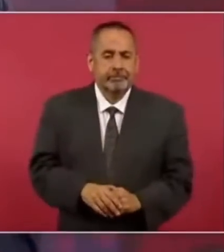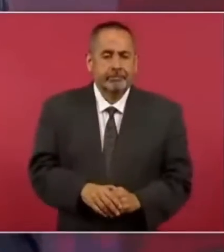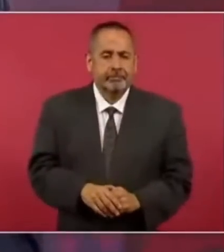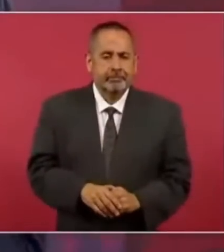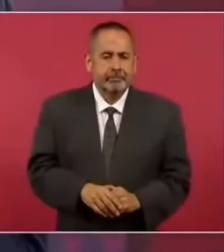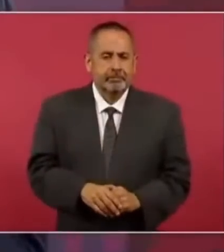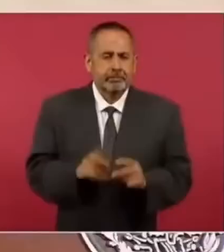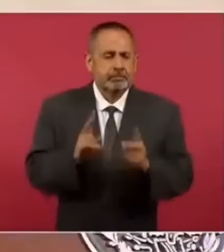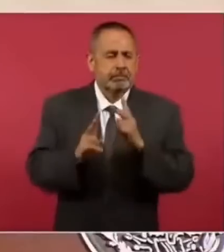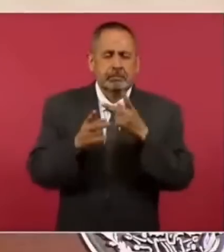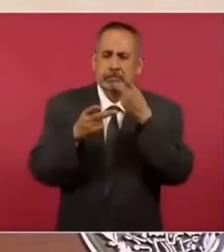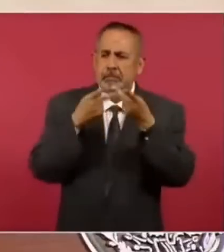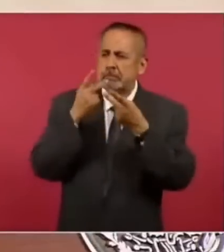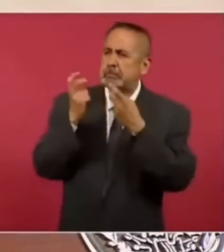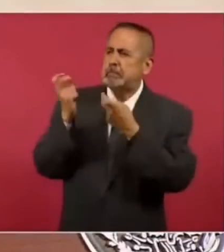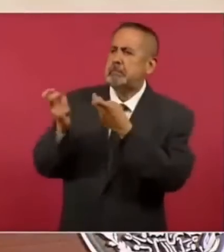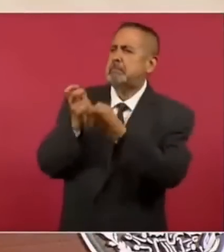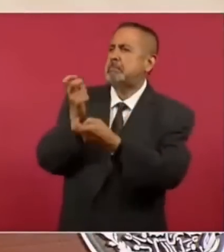hablar mal